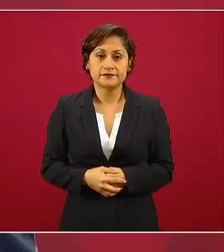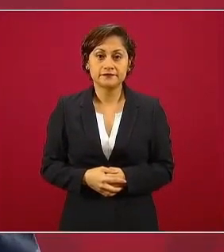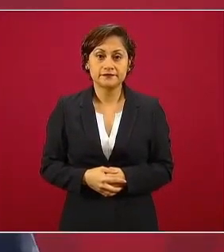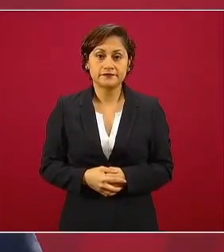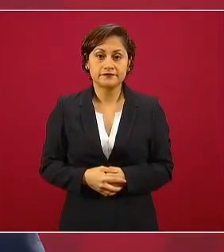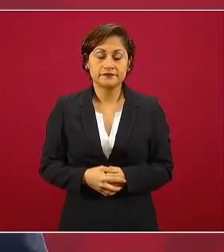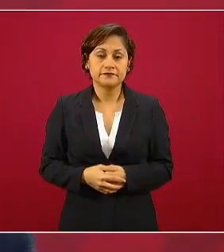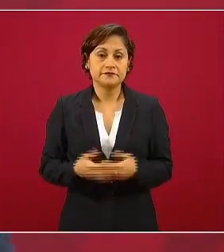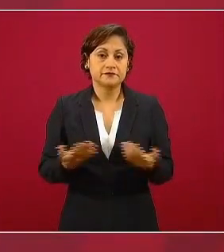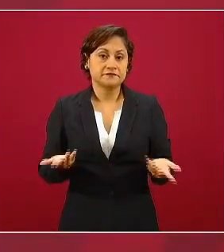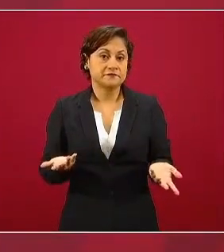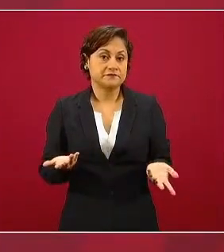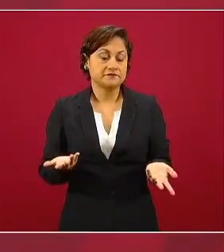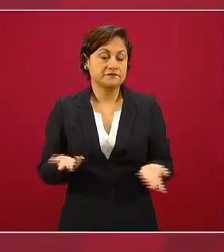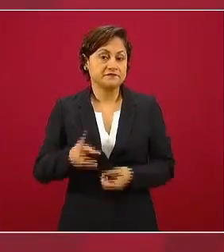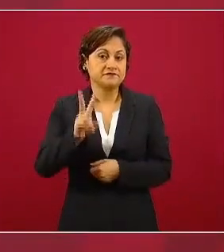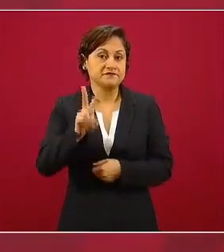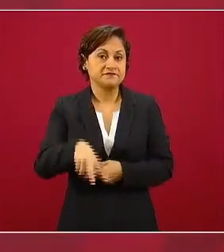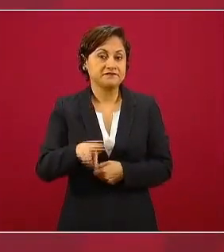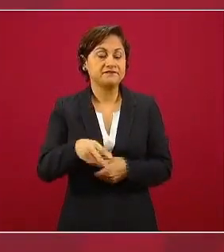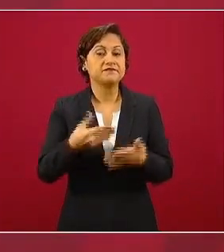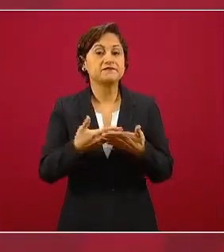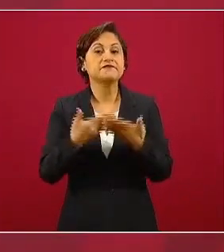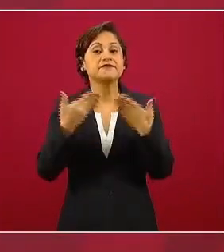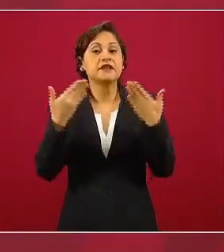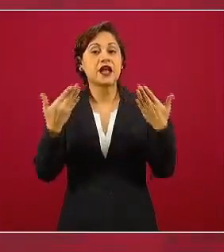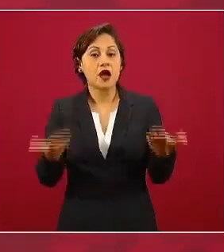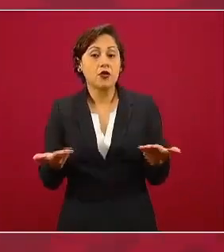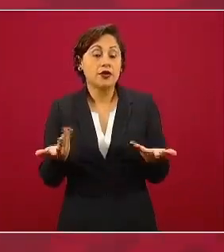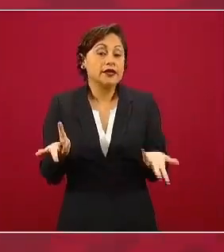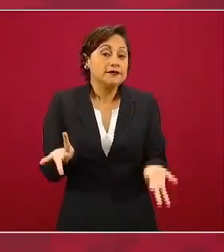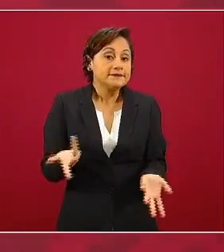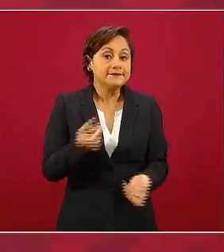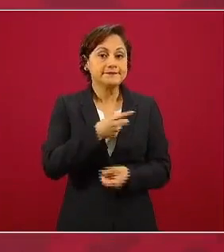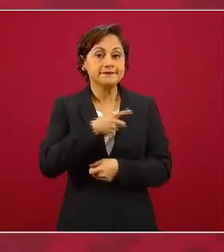Y corresponde ahora entregar agua.